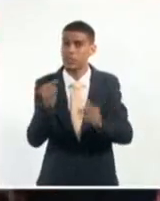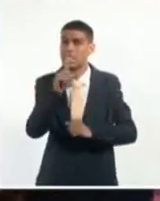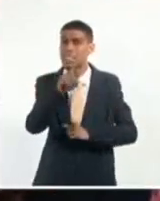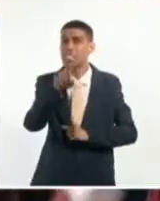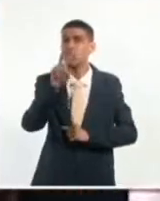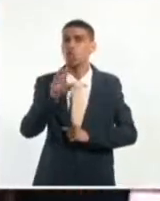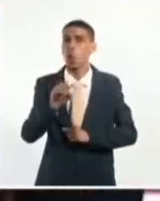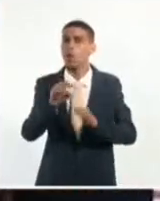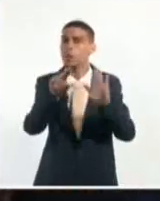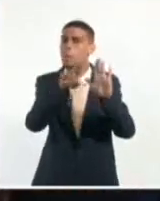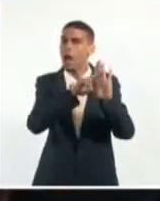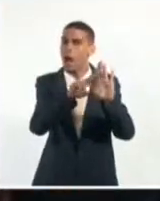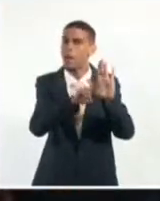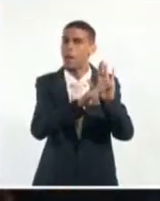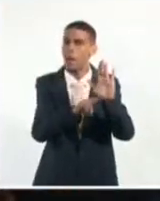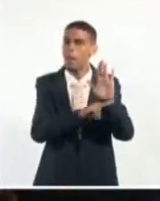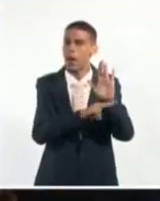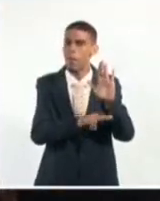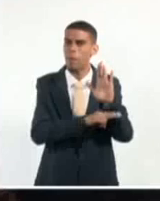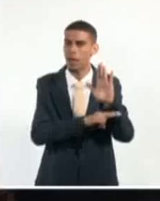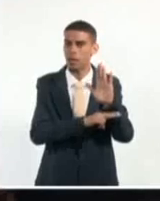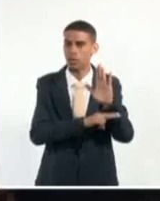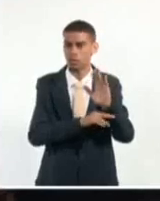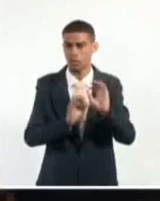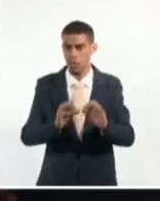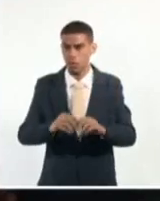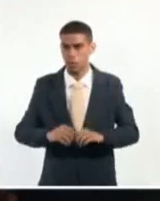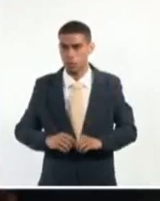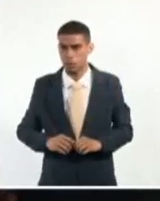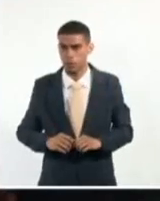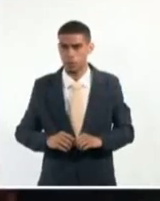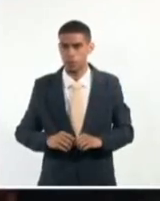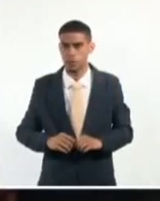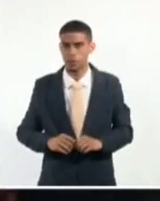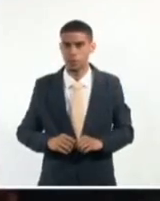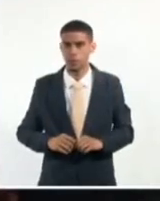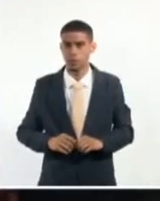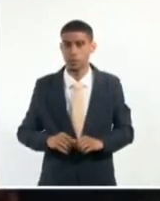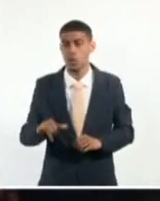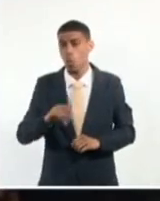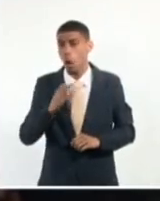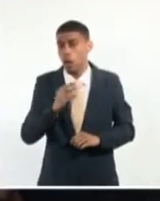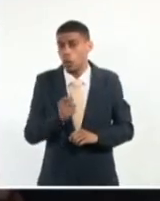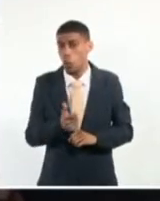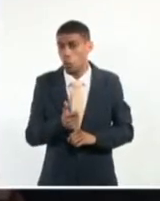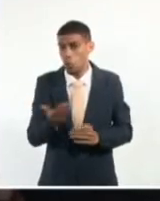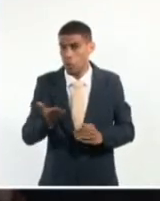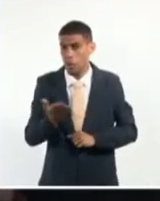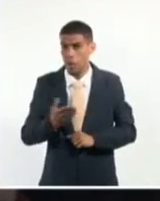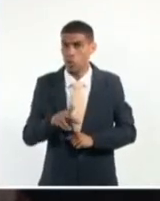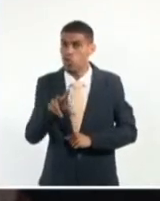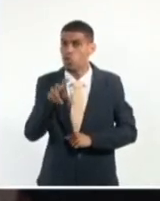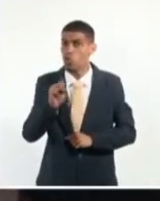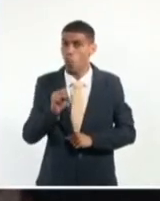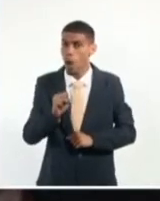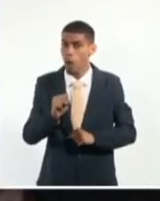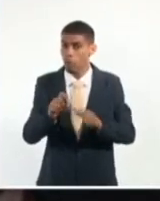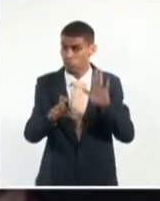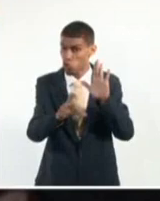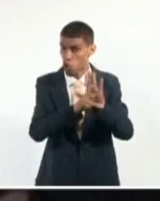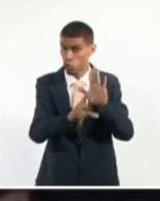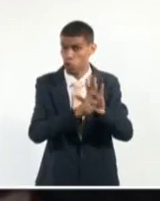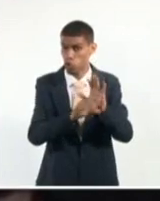normas jurídicas de rango superior, un hecho sin precedentes en el país para tan corto periodo. El nuevo texto